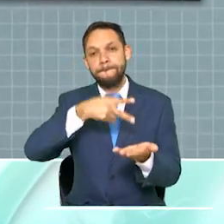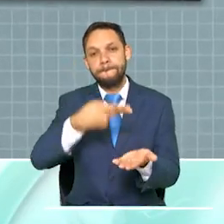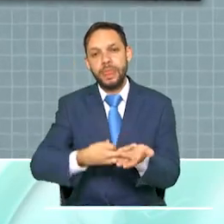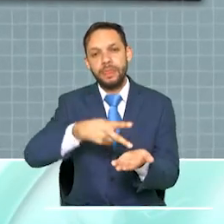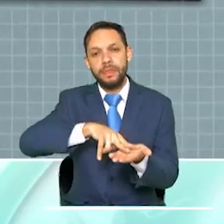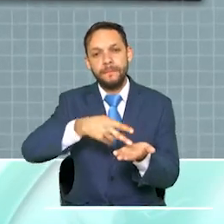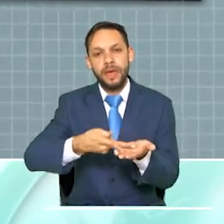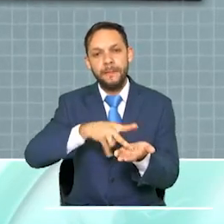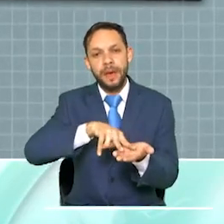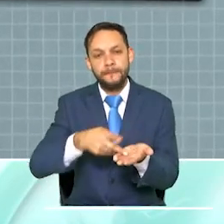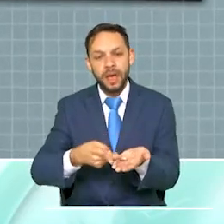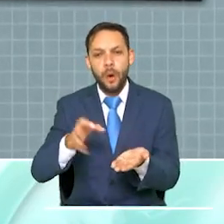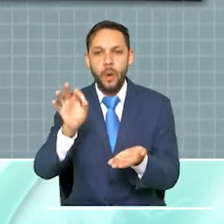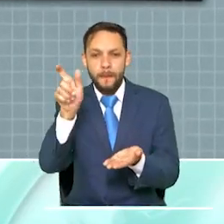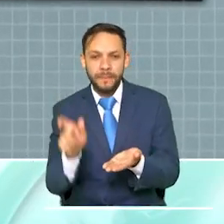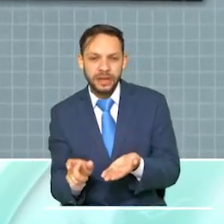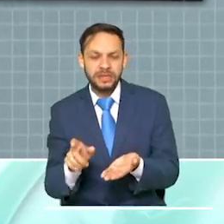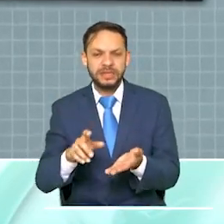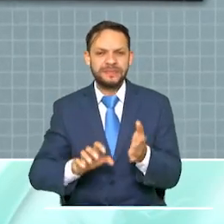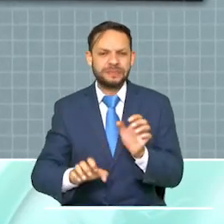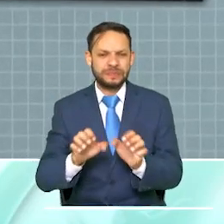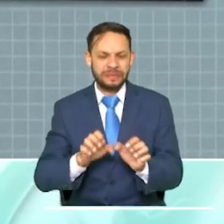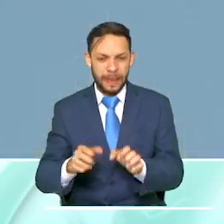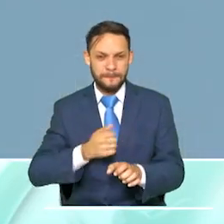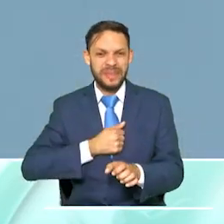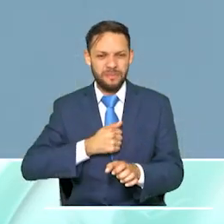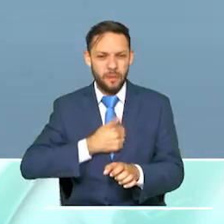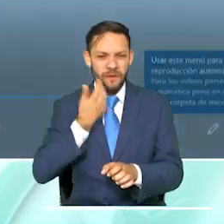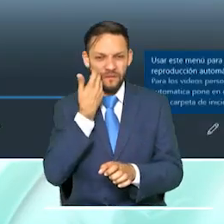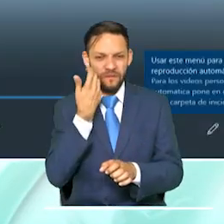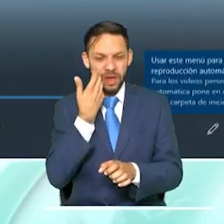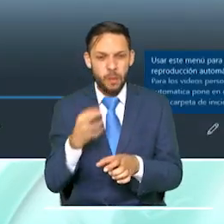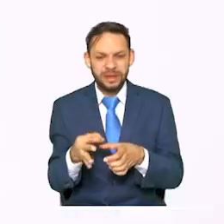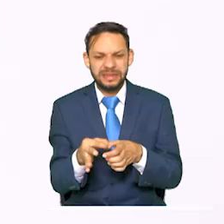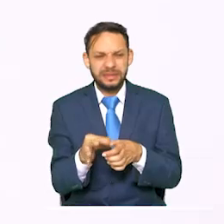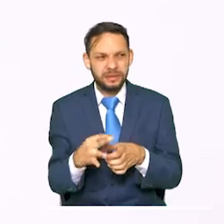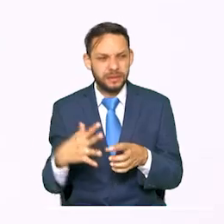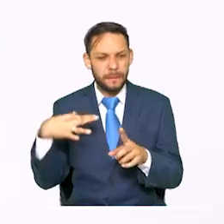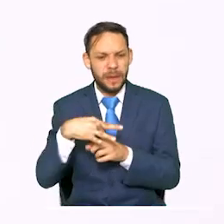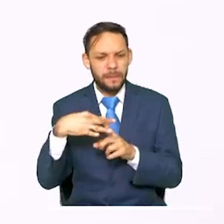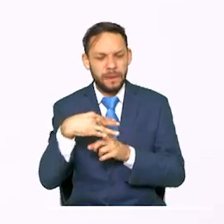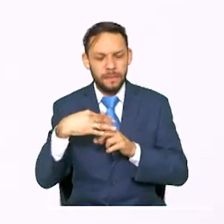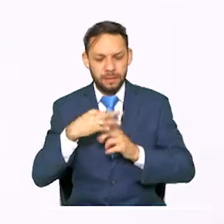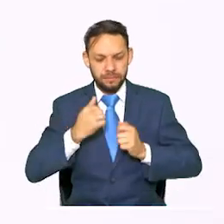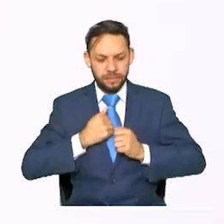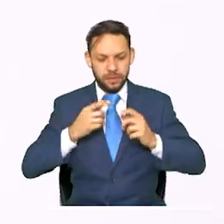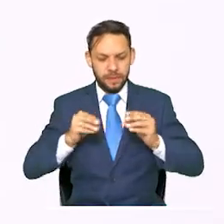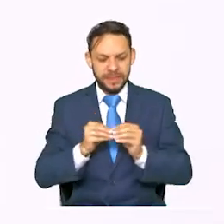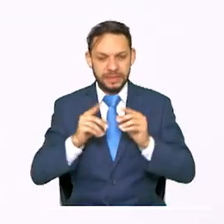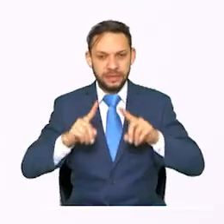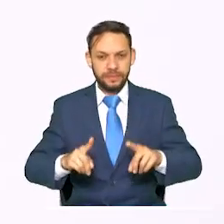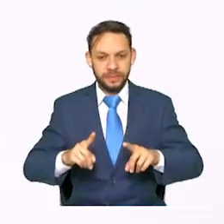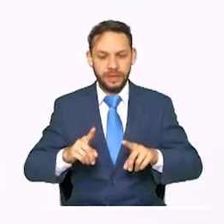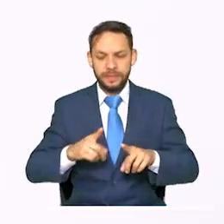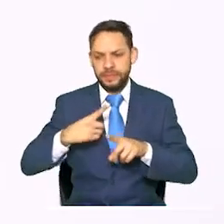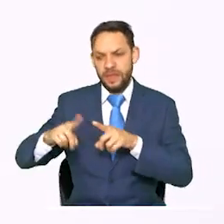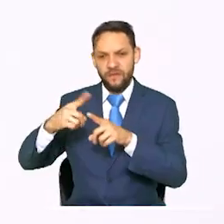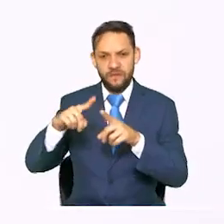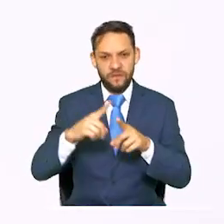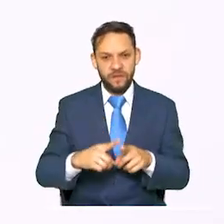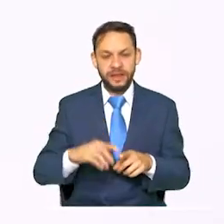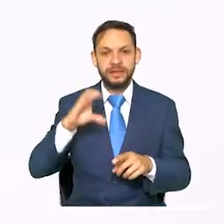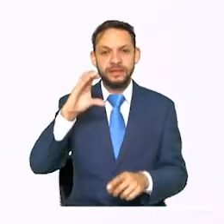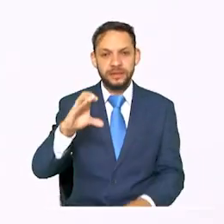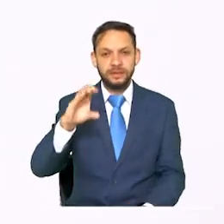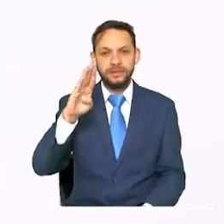trastornos inmunológicos, enfermedades autoinmunes, en trastornos endocrinos. O sea, ya hay una